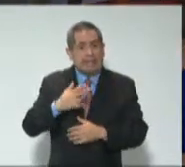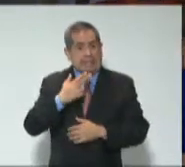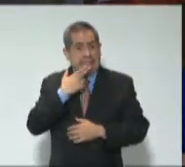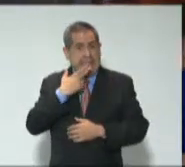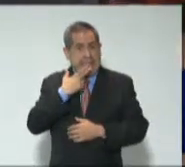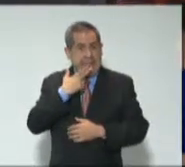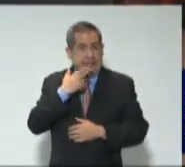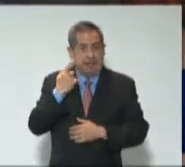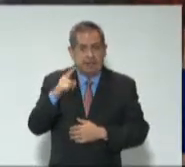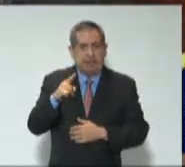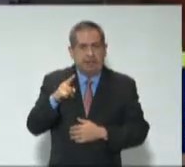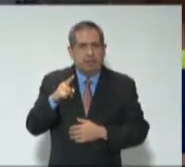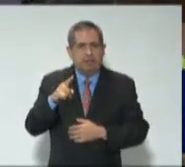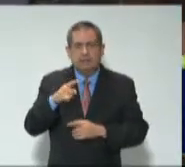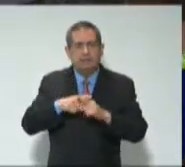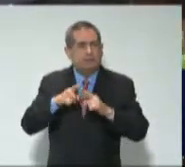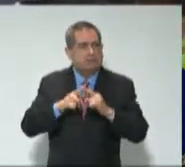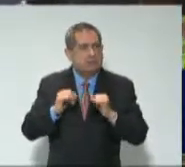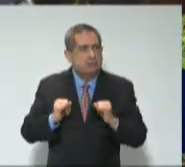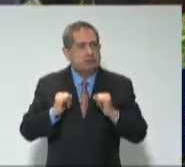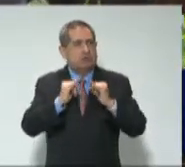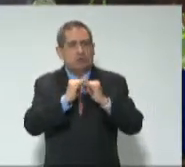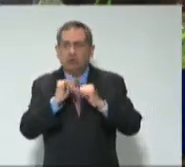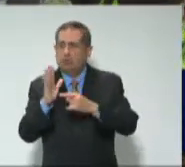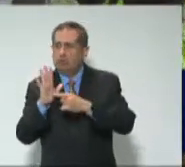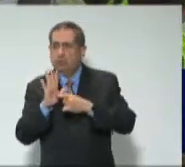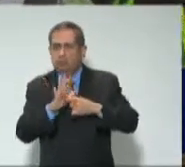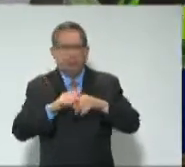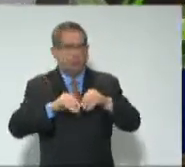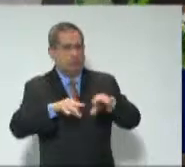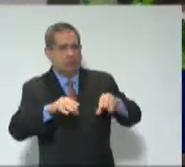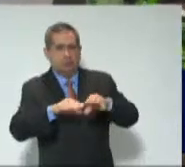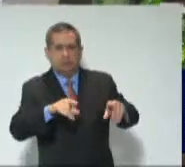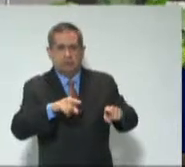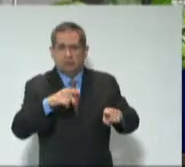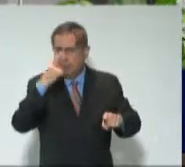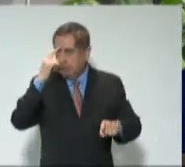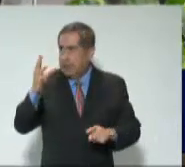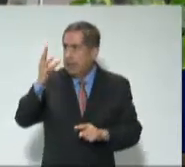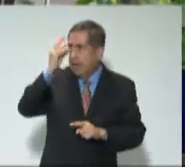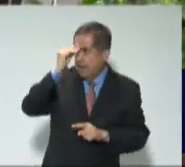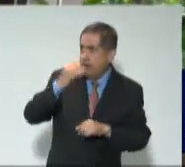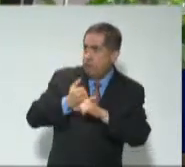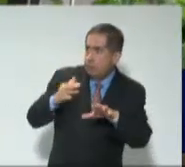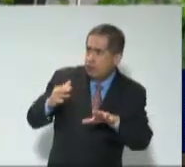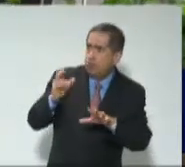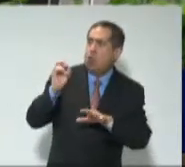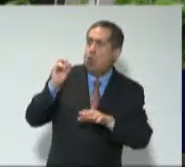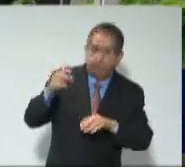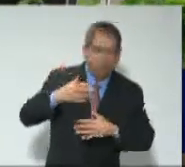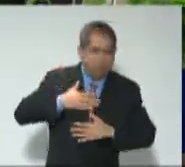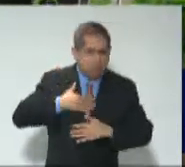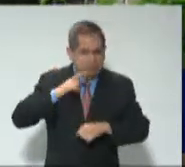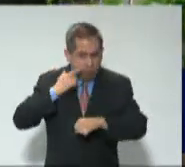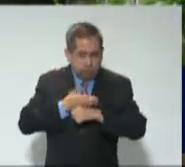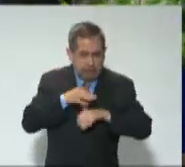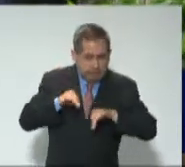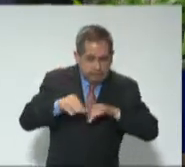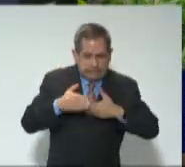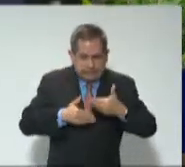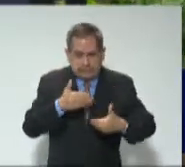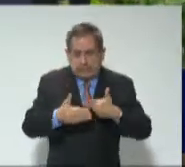sirva a las instituciones para actuar con una mayor responsabilidad y un